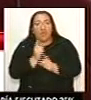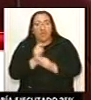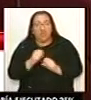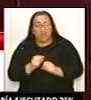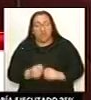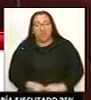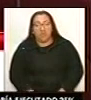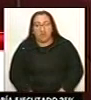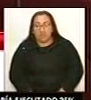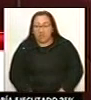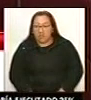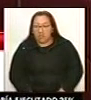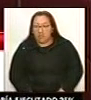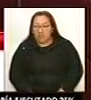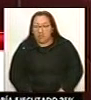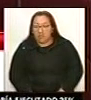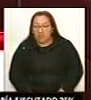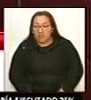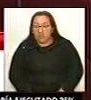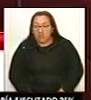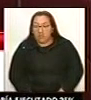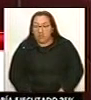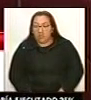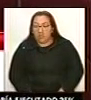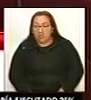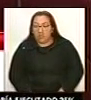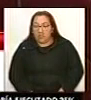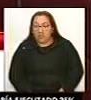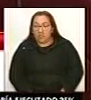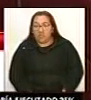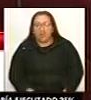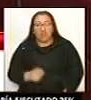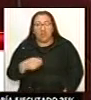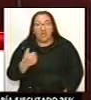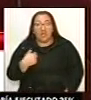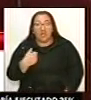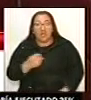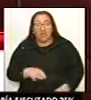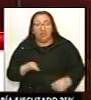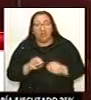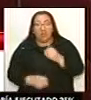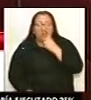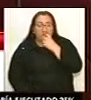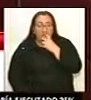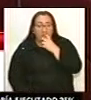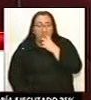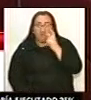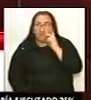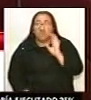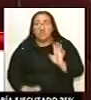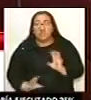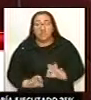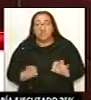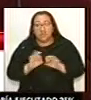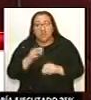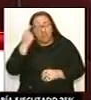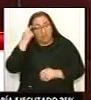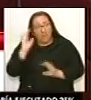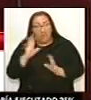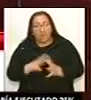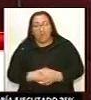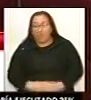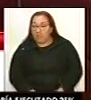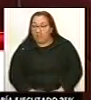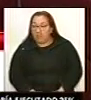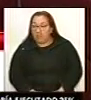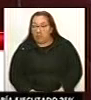volúmenes que requiere el hospital, las necesidades que tiene, o la priorización en todo caso, considerando